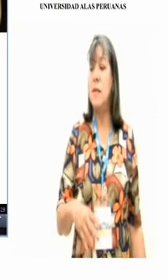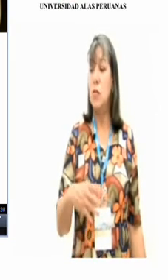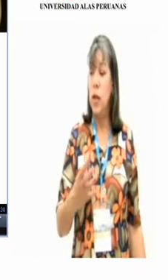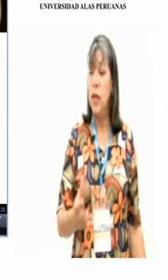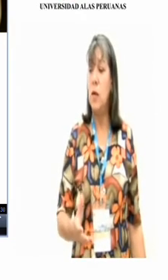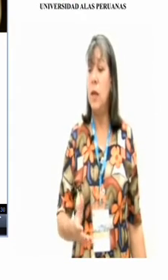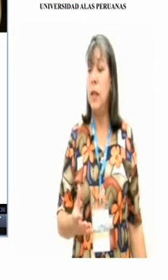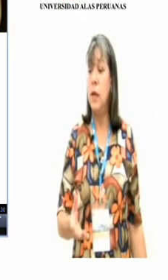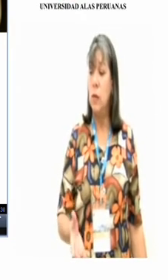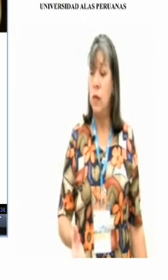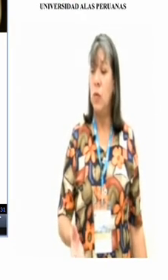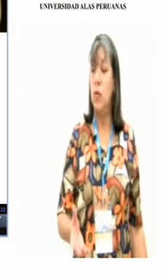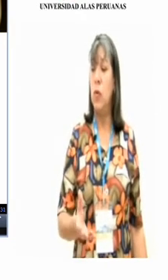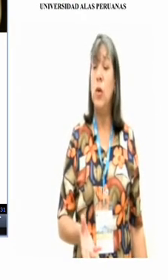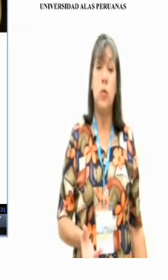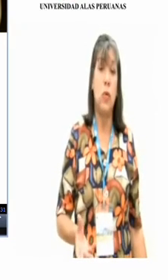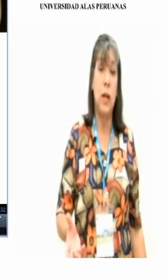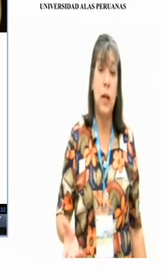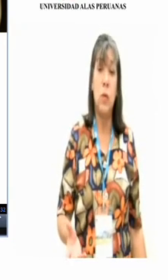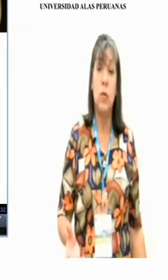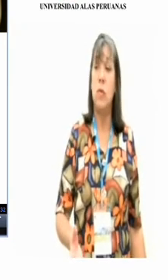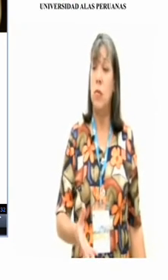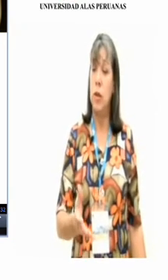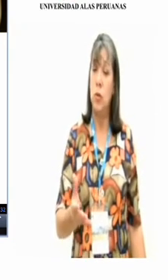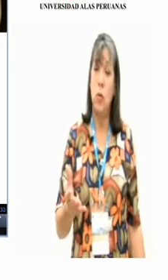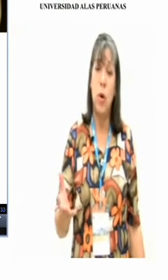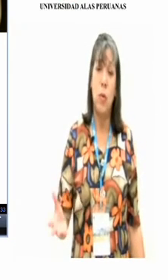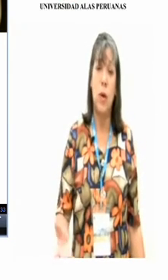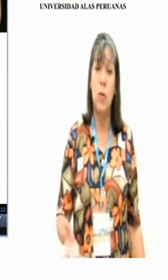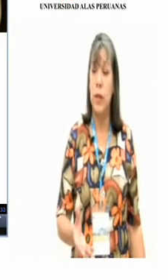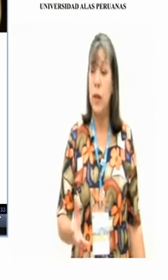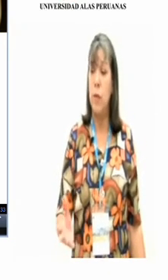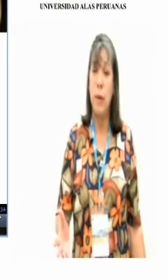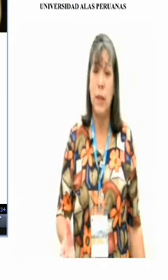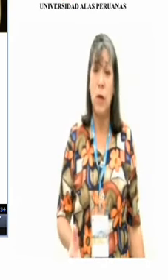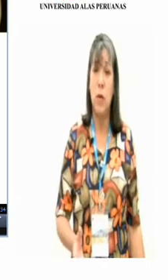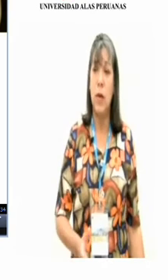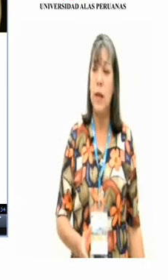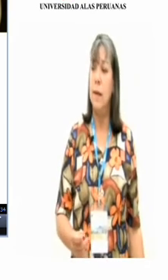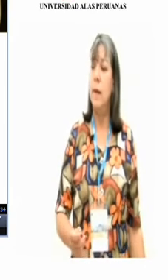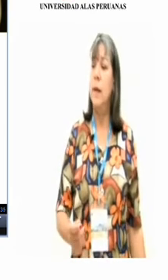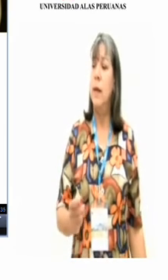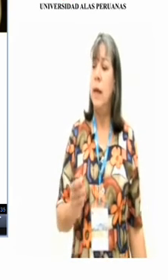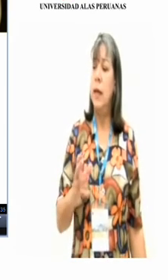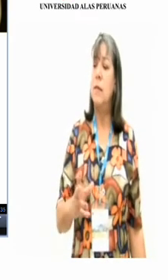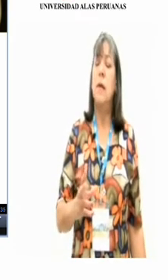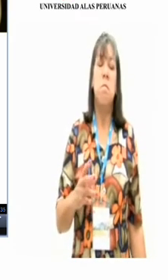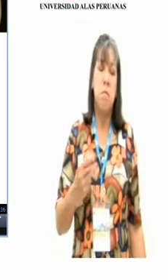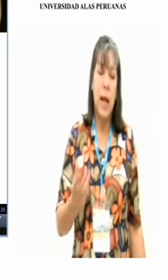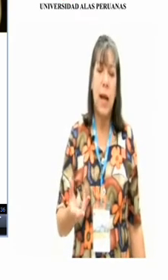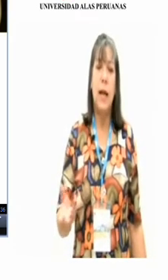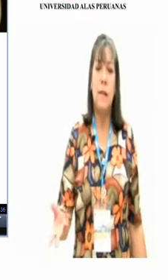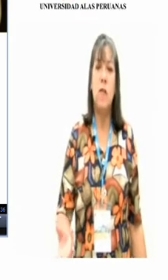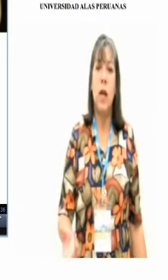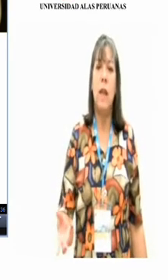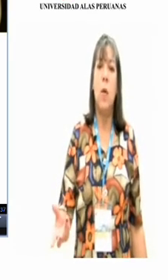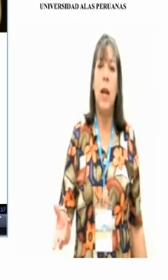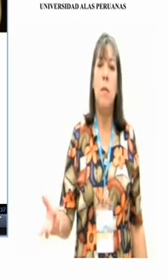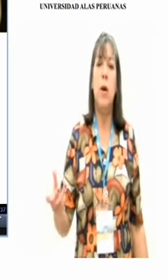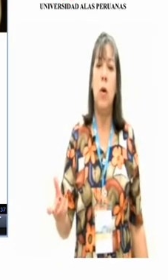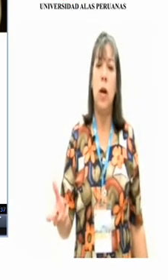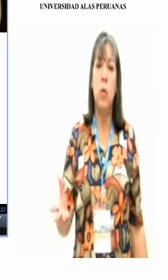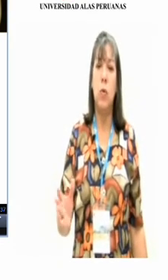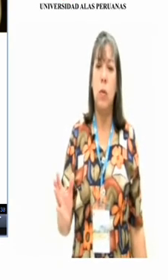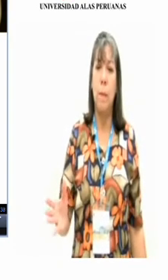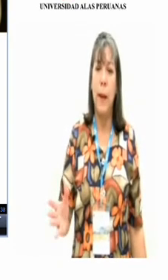aprendizaje, asesoría en consecución y usos de recursos, sobre todo ahora con estas nuevas tecnologías, es darles asesoría